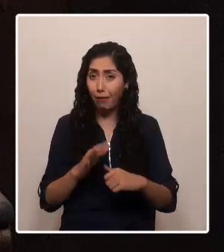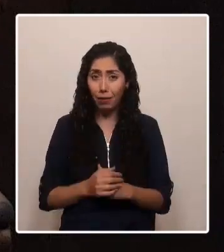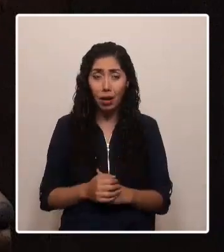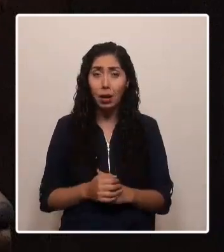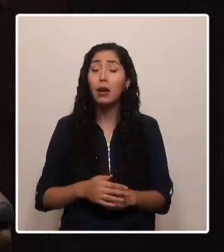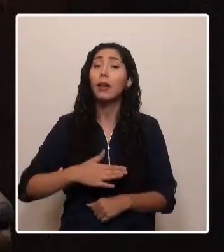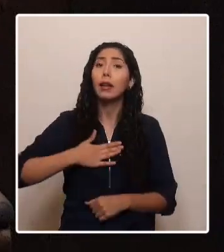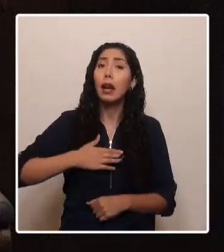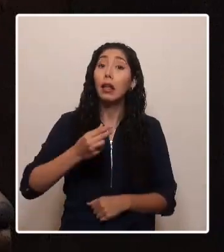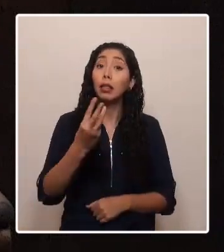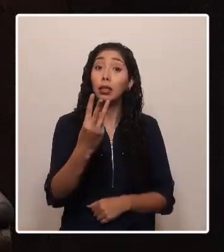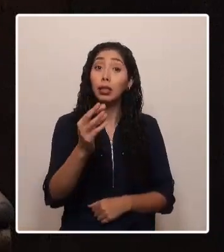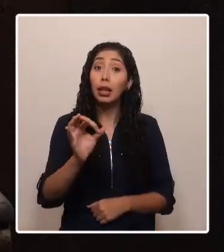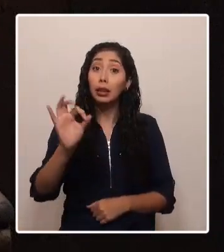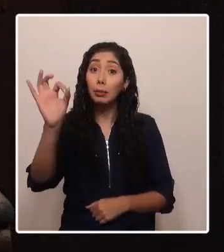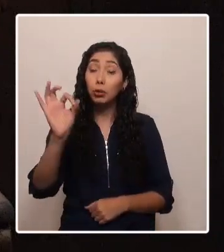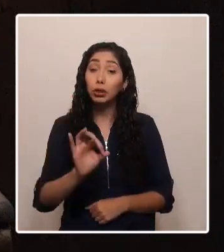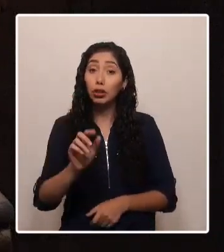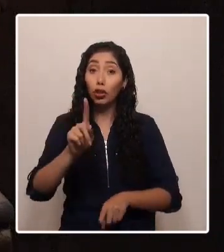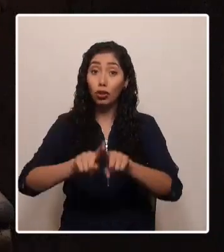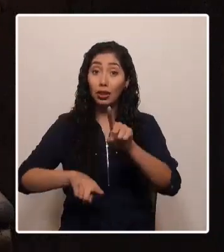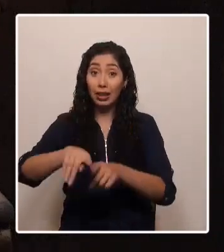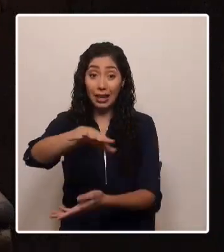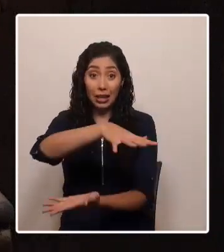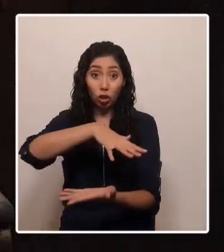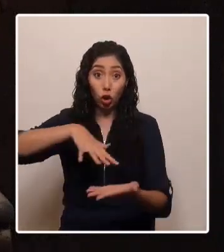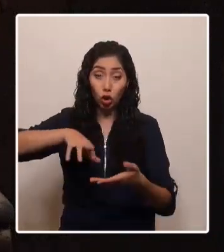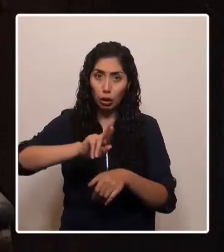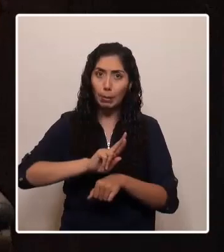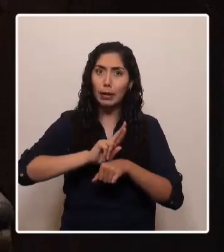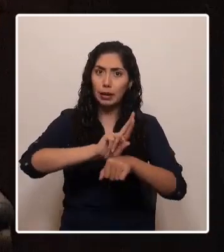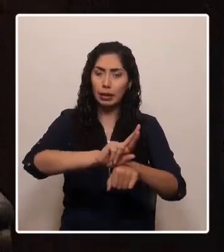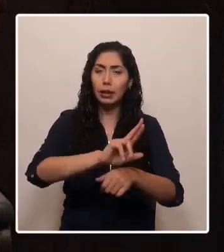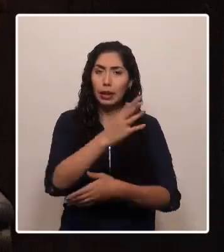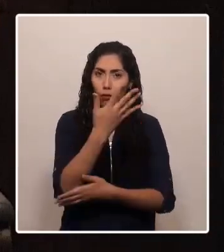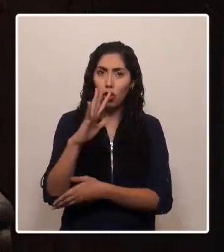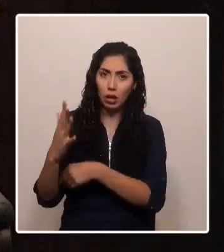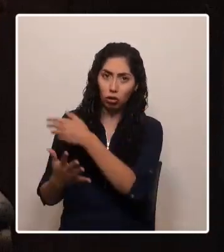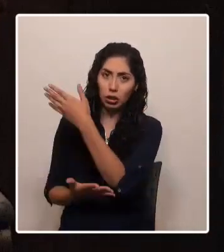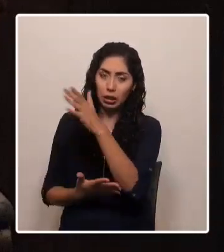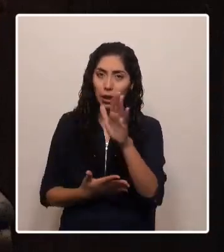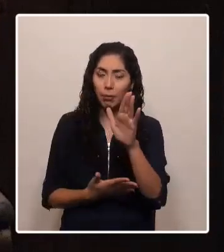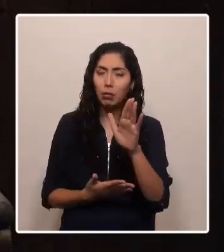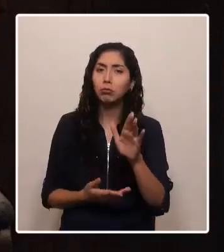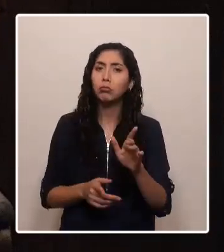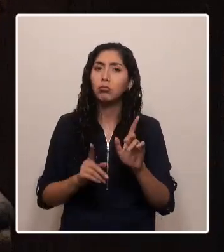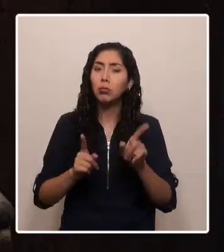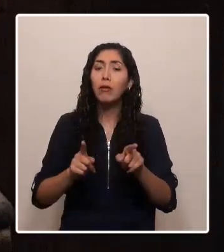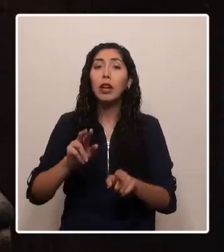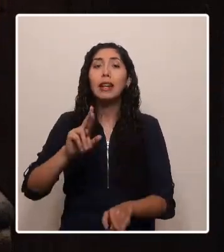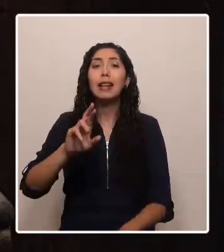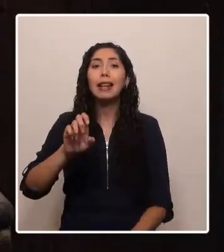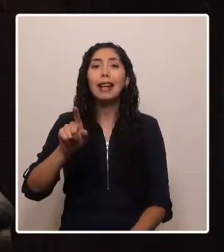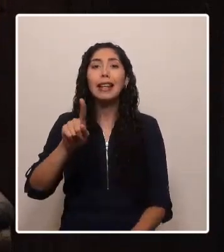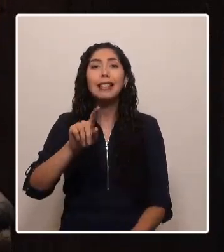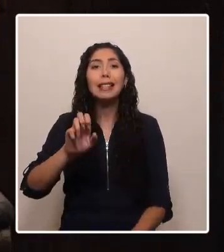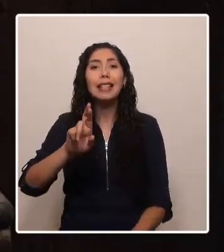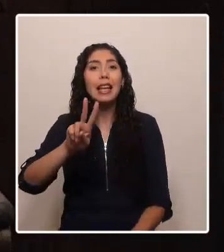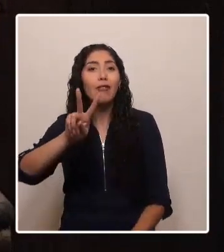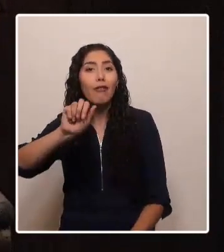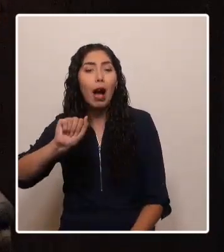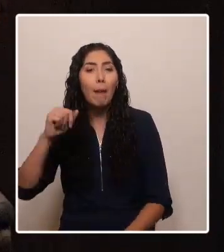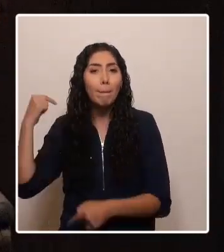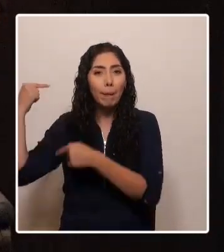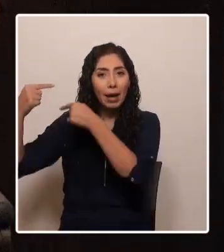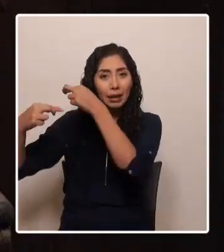30% de los territorios de ecosistemas representativos, señalados ahí, se declaren como reservas patrimoniales, prohibiéndose toda